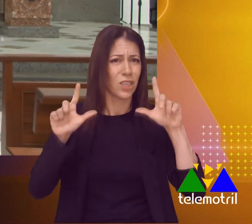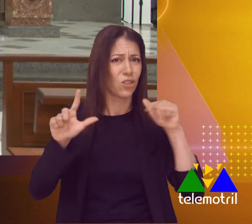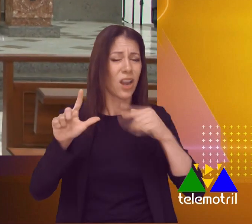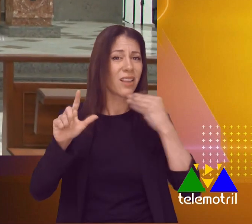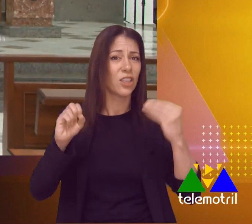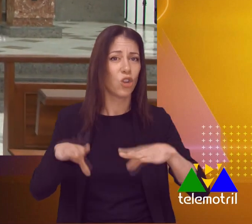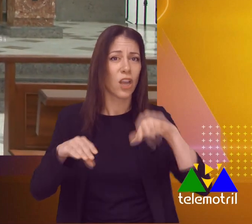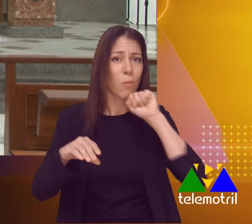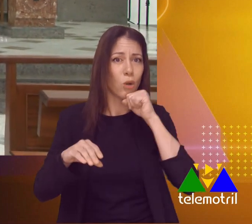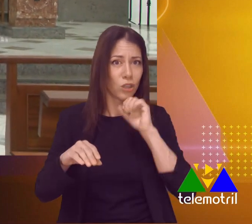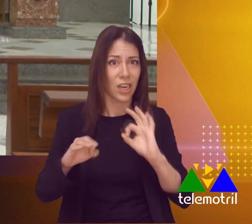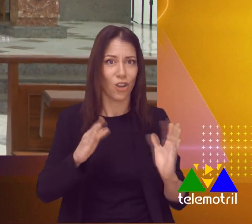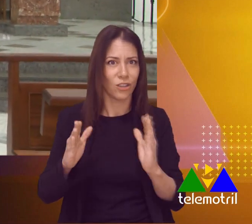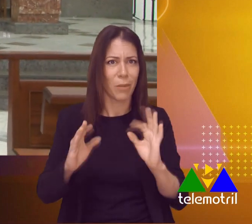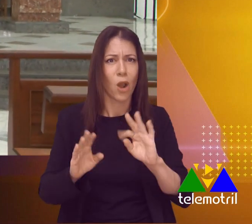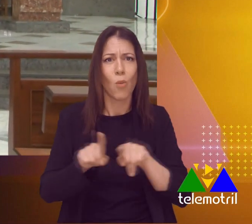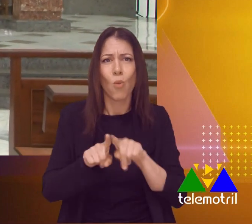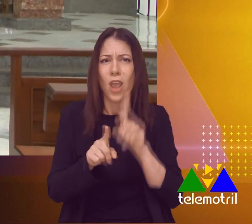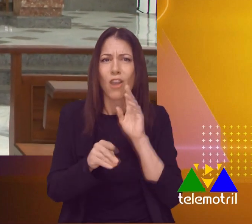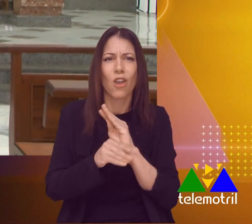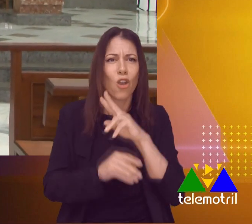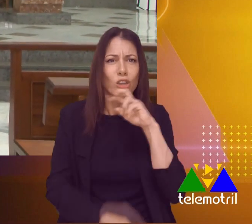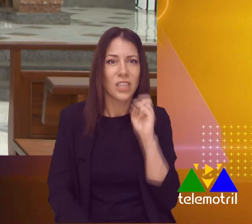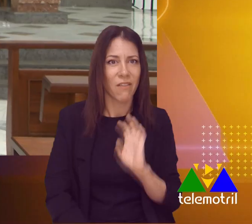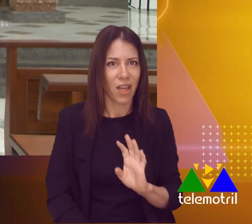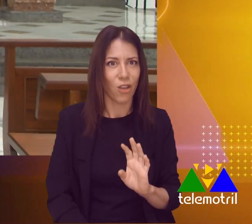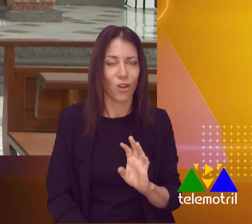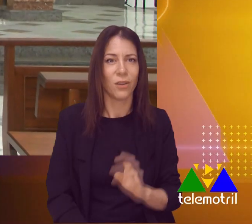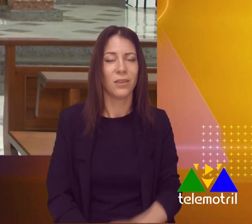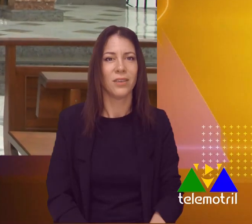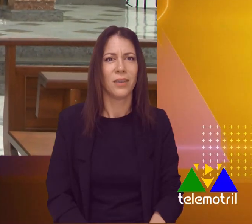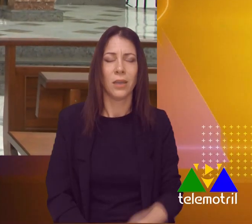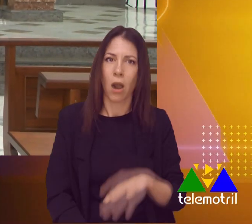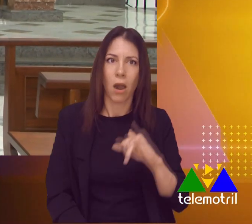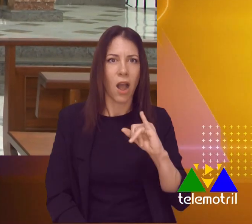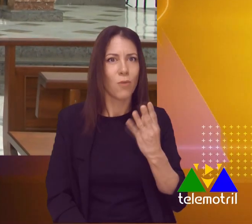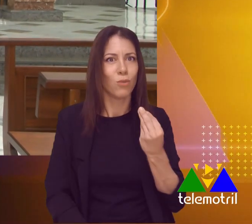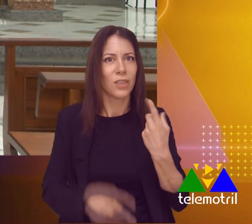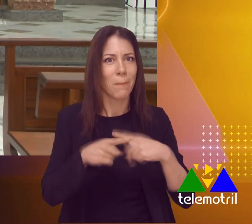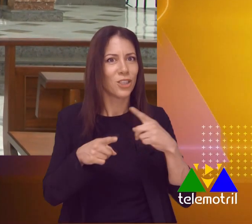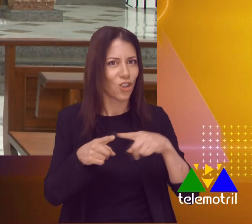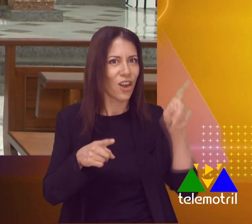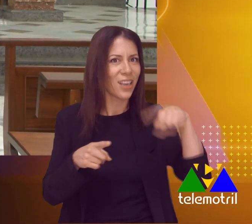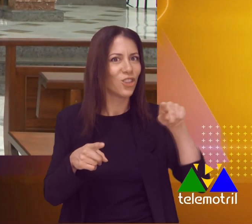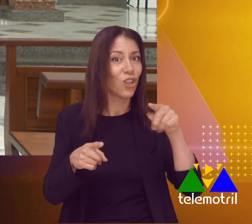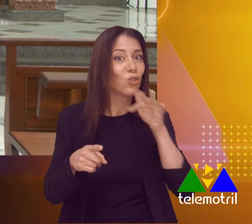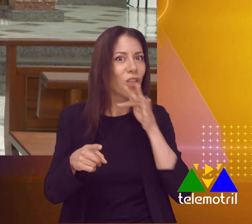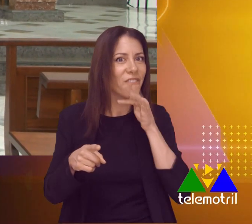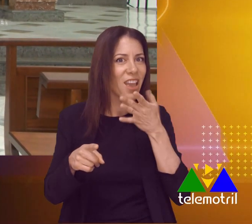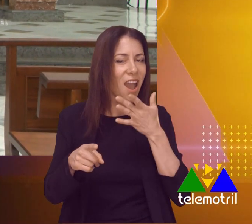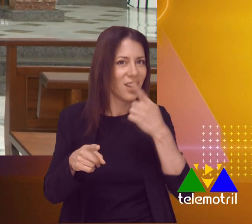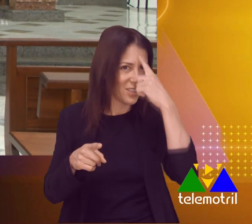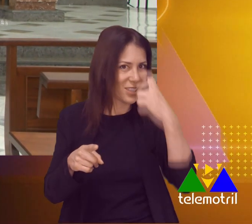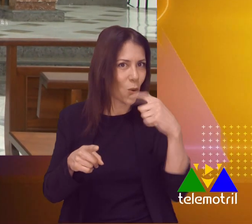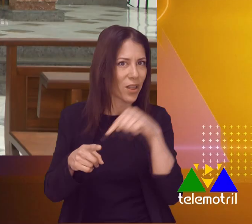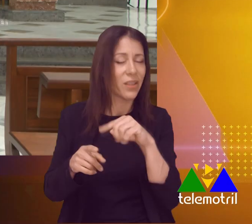la historia de Motril contemporánea, de don Salvador. A más de uno nos bautizó. Claro, digo, todavía hay mucha gente que se acuerda de él. Más de uno nos bautizó don Salvador. Pero aquí también